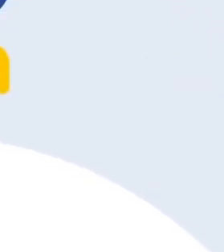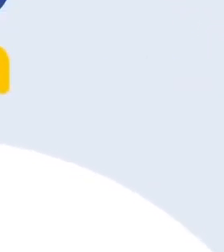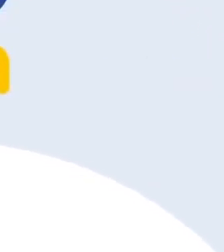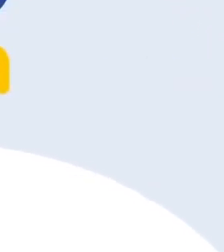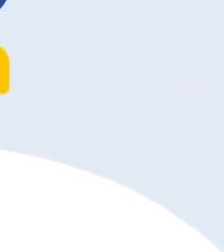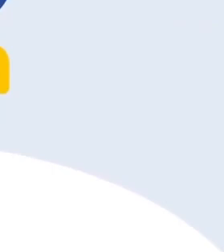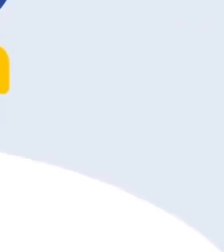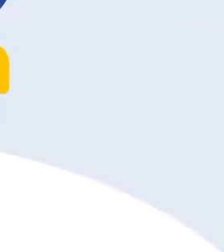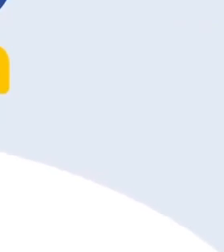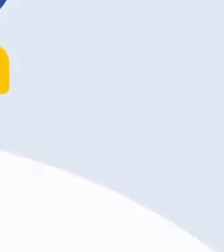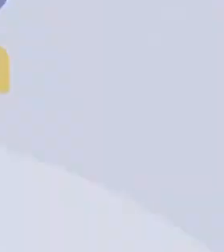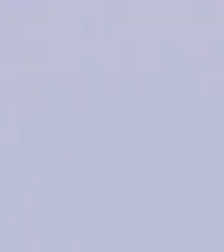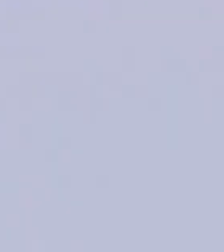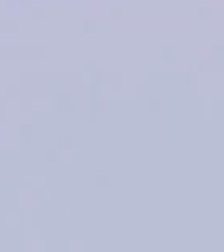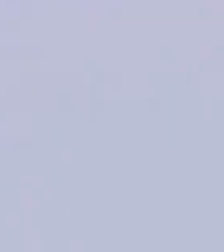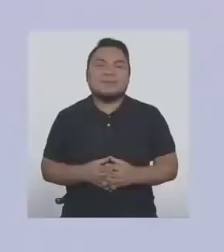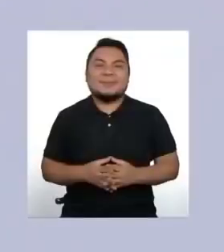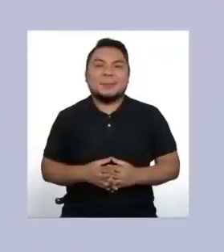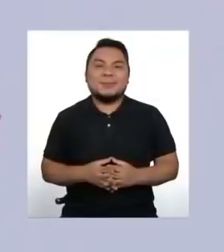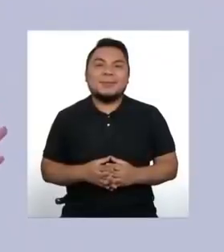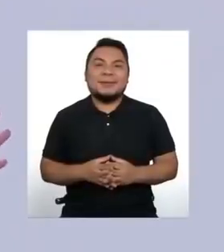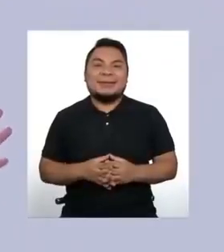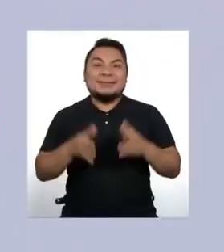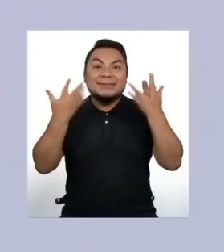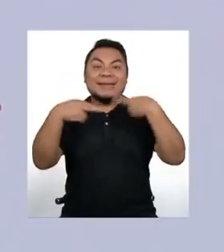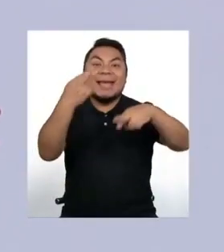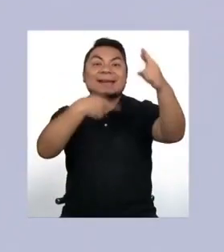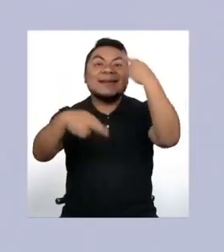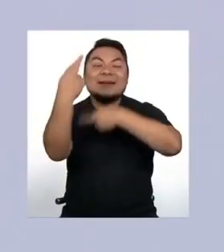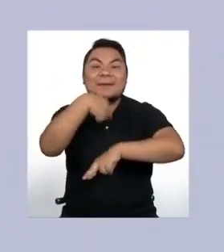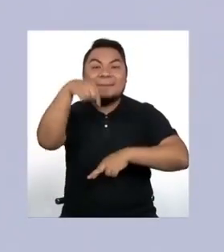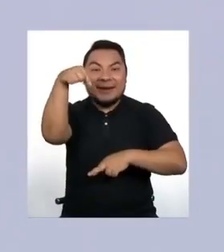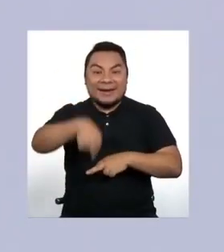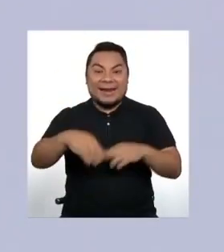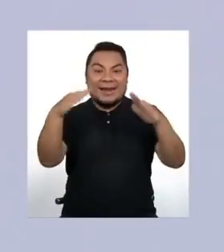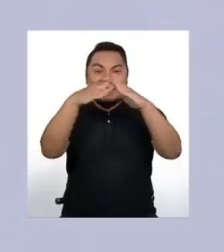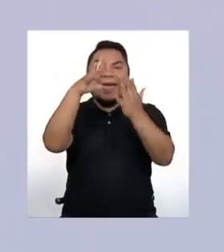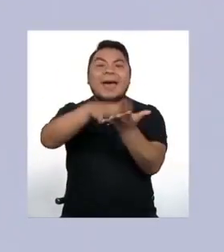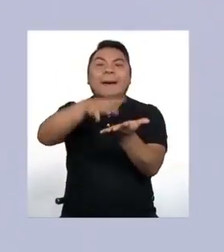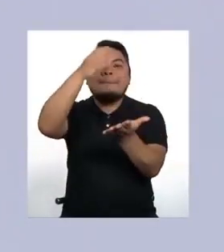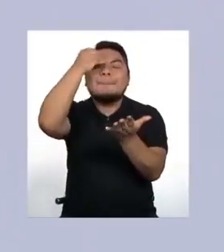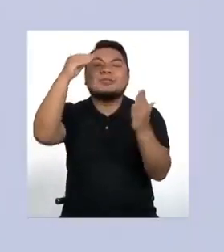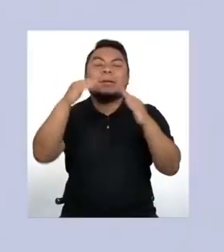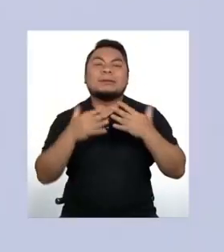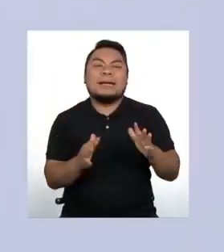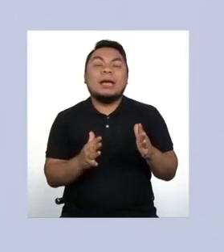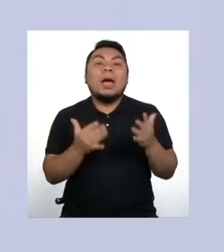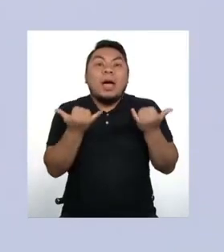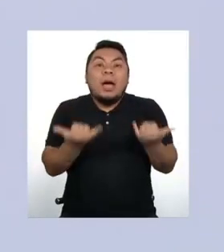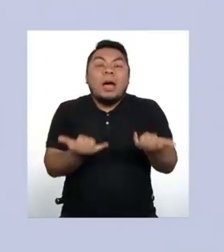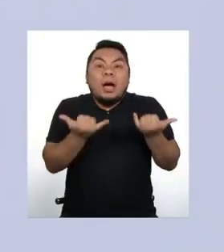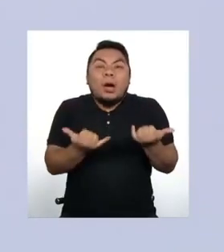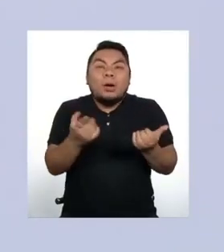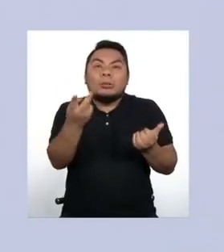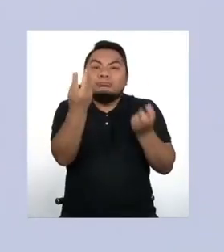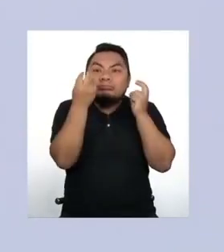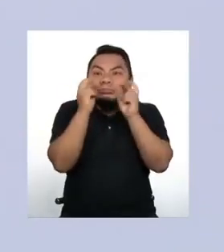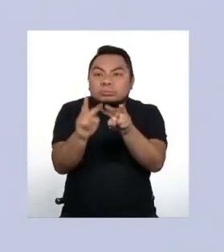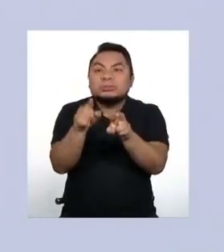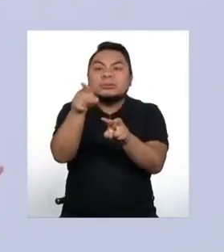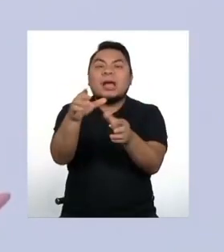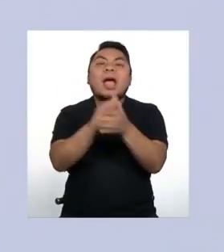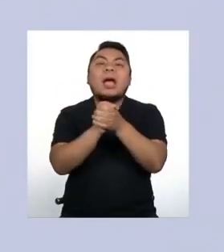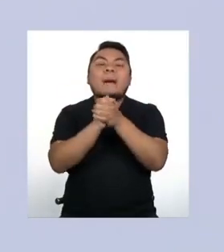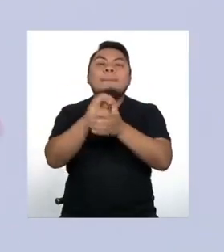imaginación podemos crear nuevas formas de comunicarnos, como zapateo que hizo Sammy para saludar con distancia. Bueno, yo siempre muevo